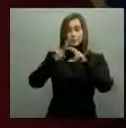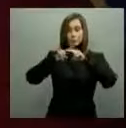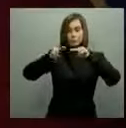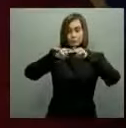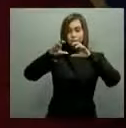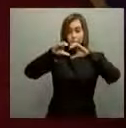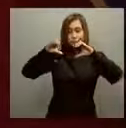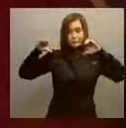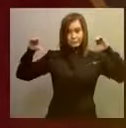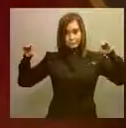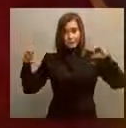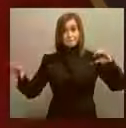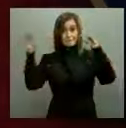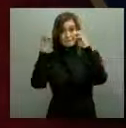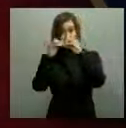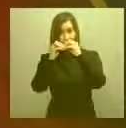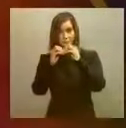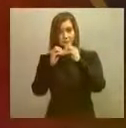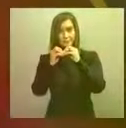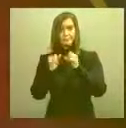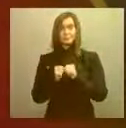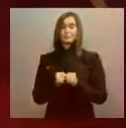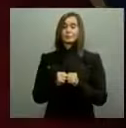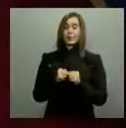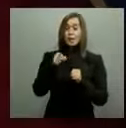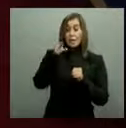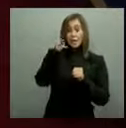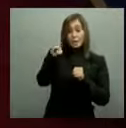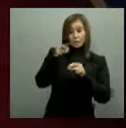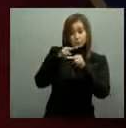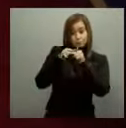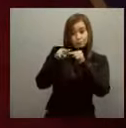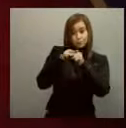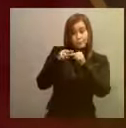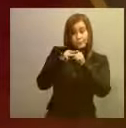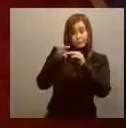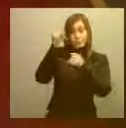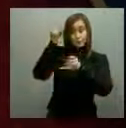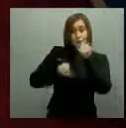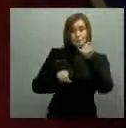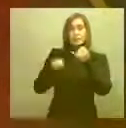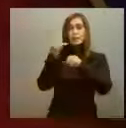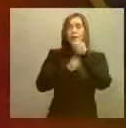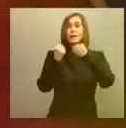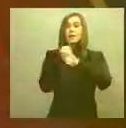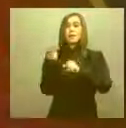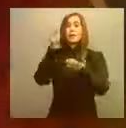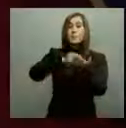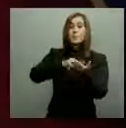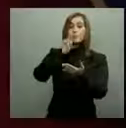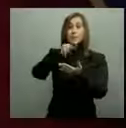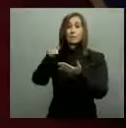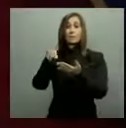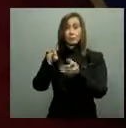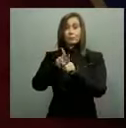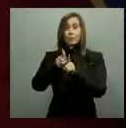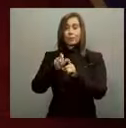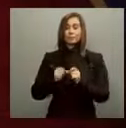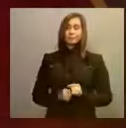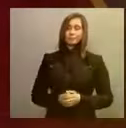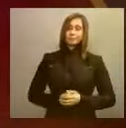su capacidad. Esta ampliación estará lista para finales del 2022. En este